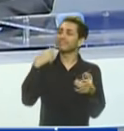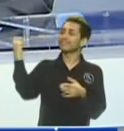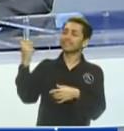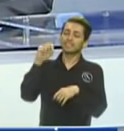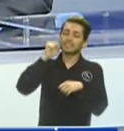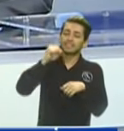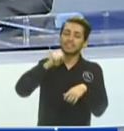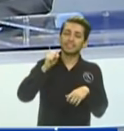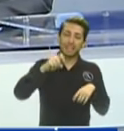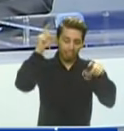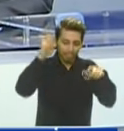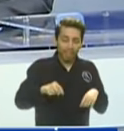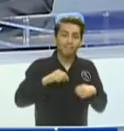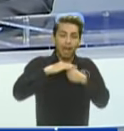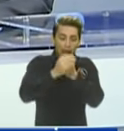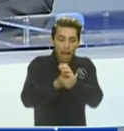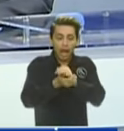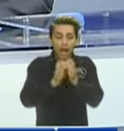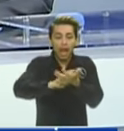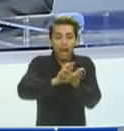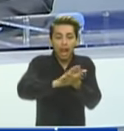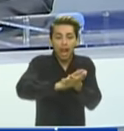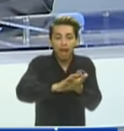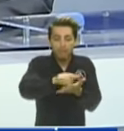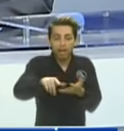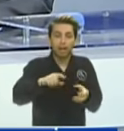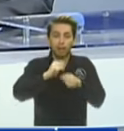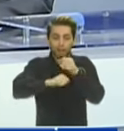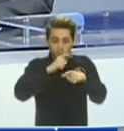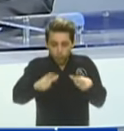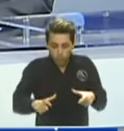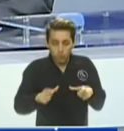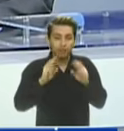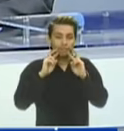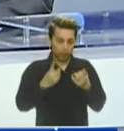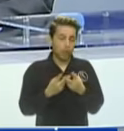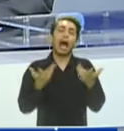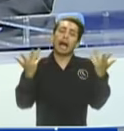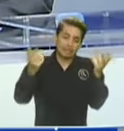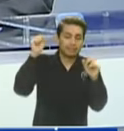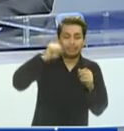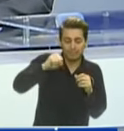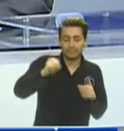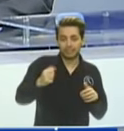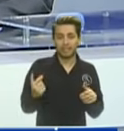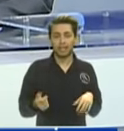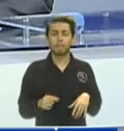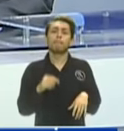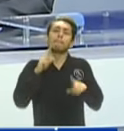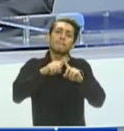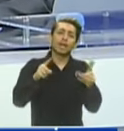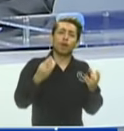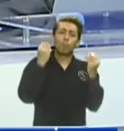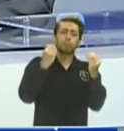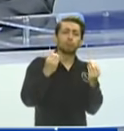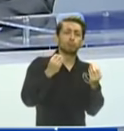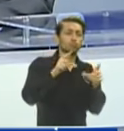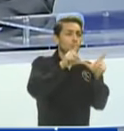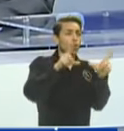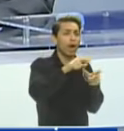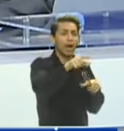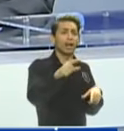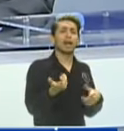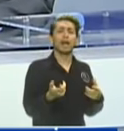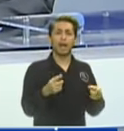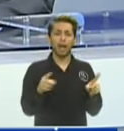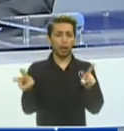que estigmatizamos las cosas. Hemos tenido violencia en algunos lugares. Por ejemplo, hubo un municipio en donde no dejaban